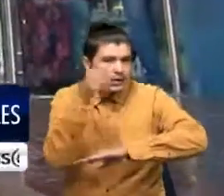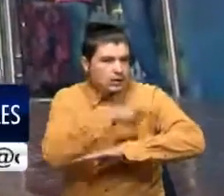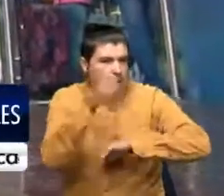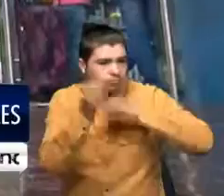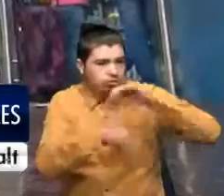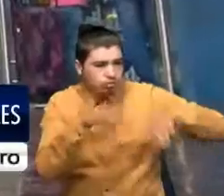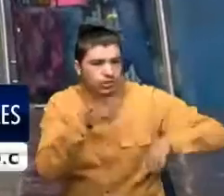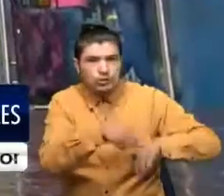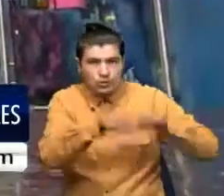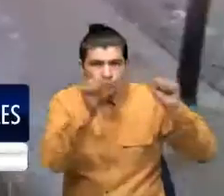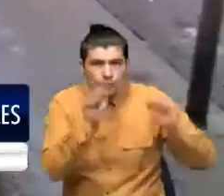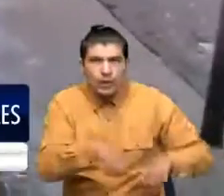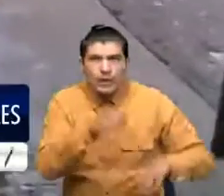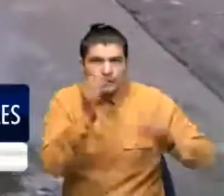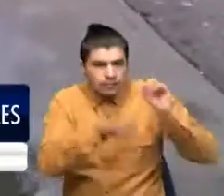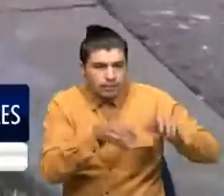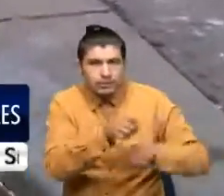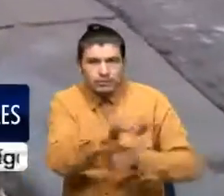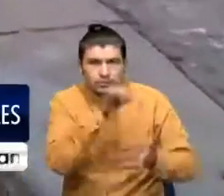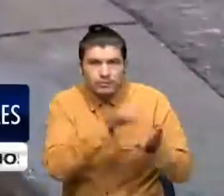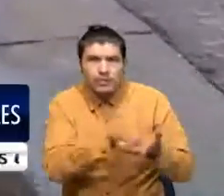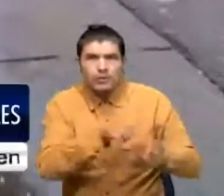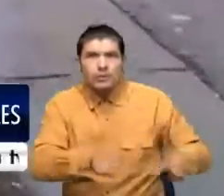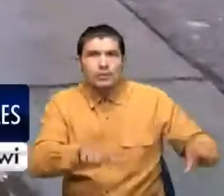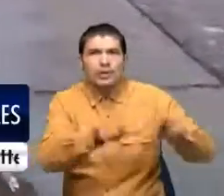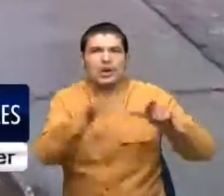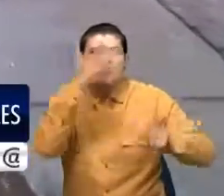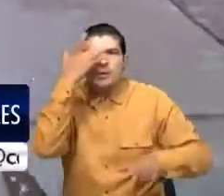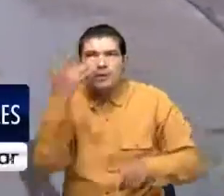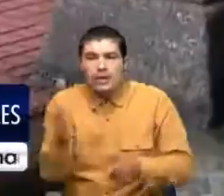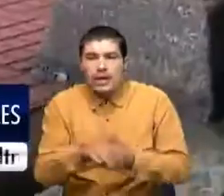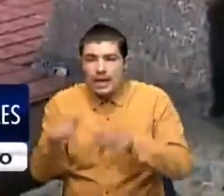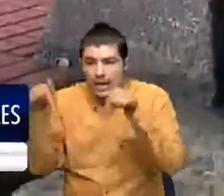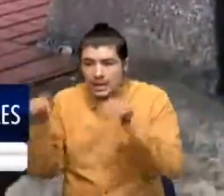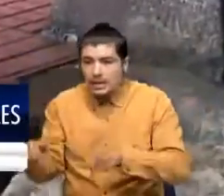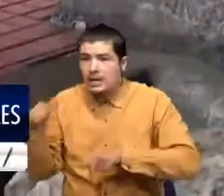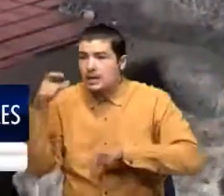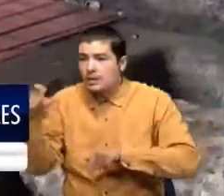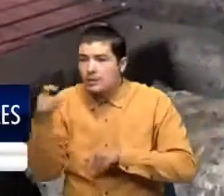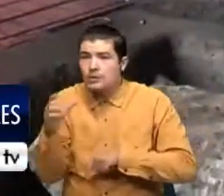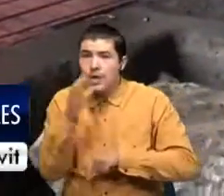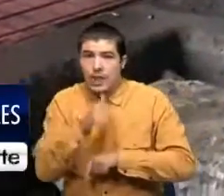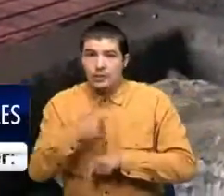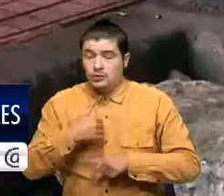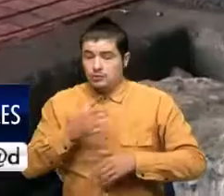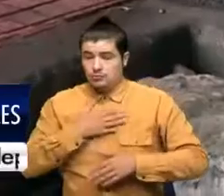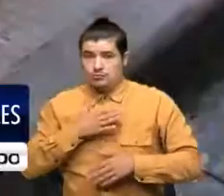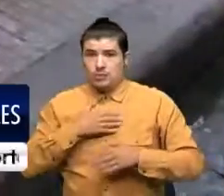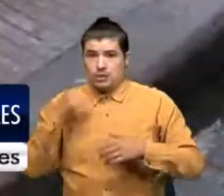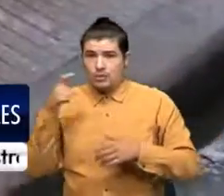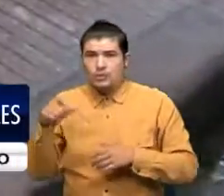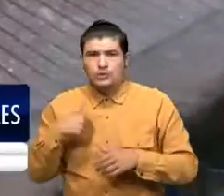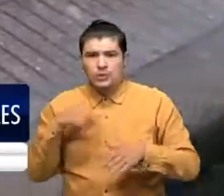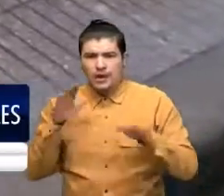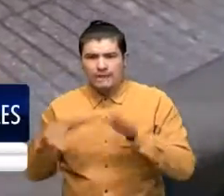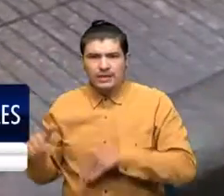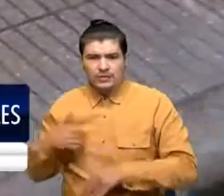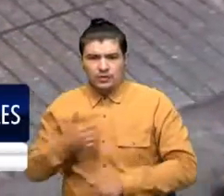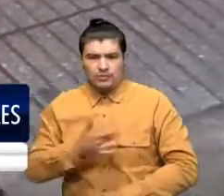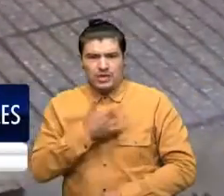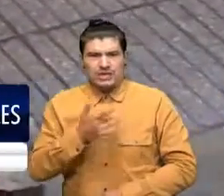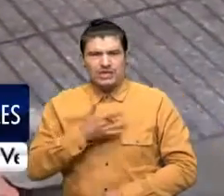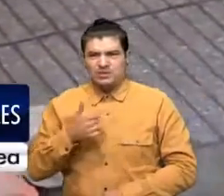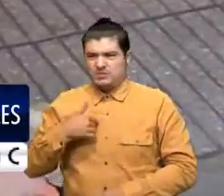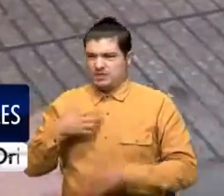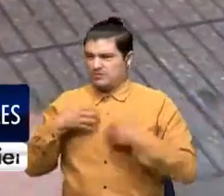donde comen botar las hay depositar la hay porque cúcuta no es por nada yo soy cucuteño y me siento a veces de mi tierra como